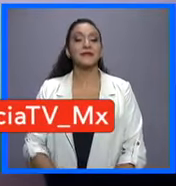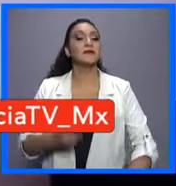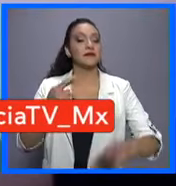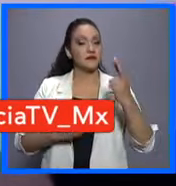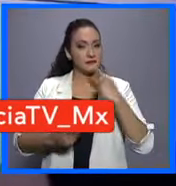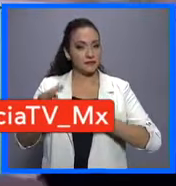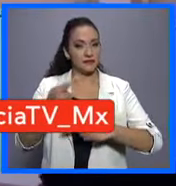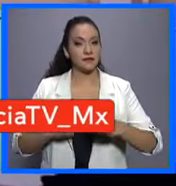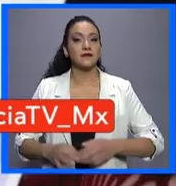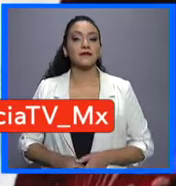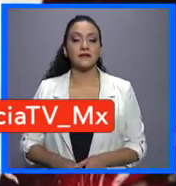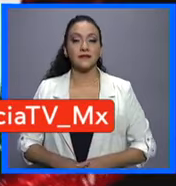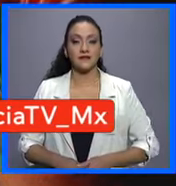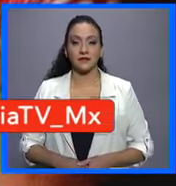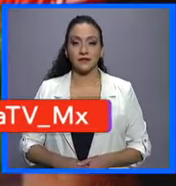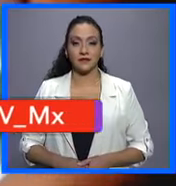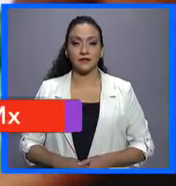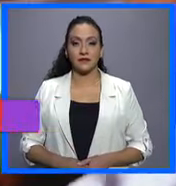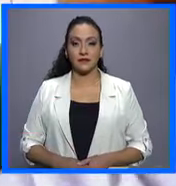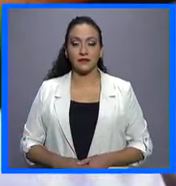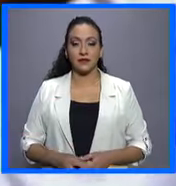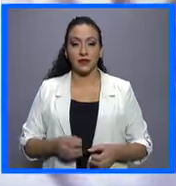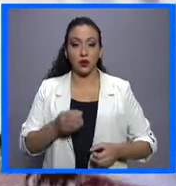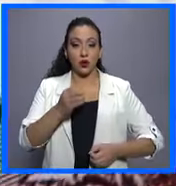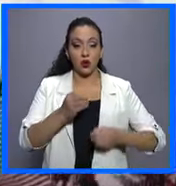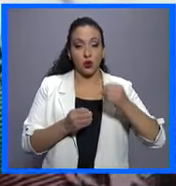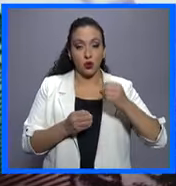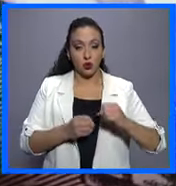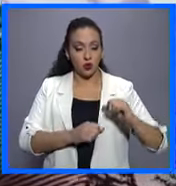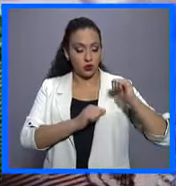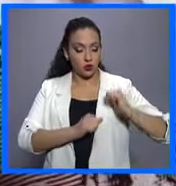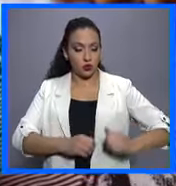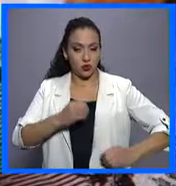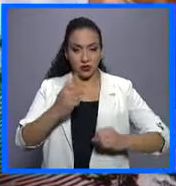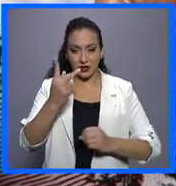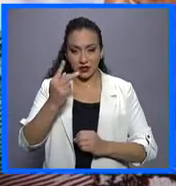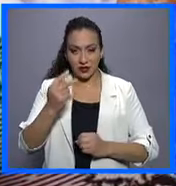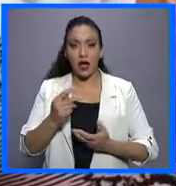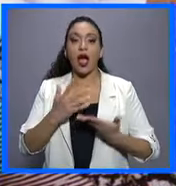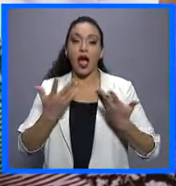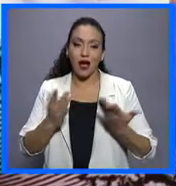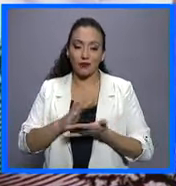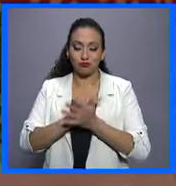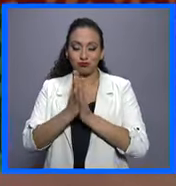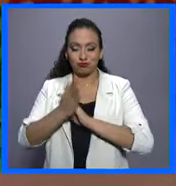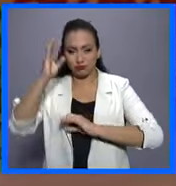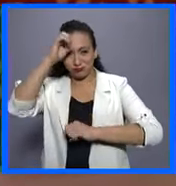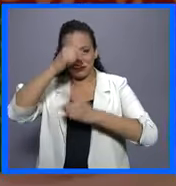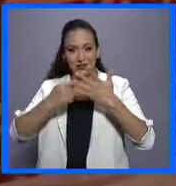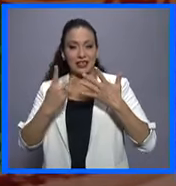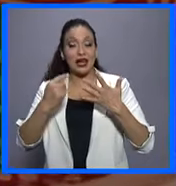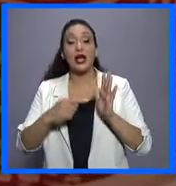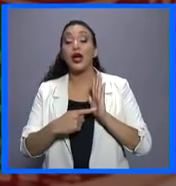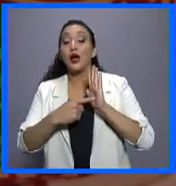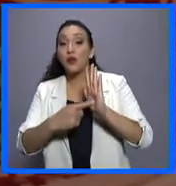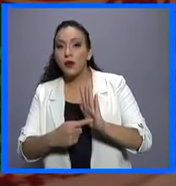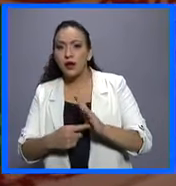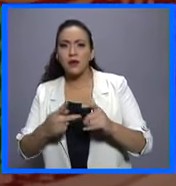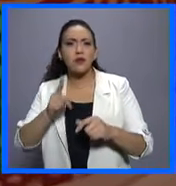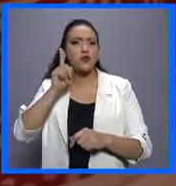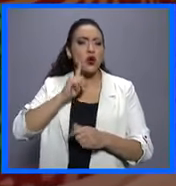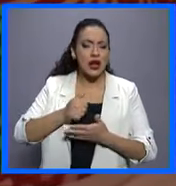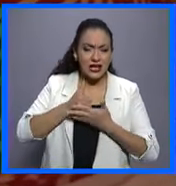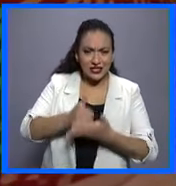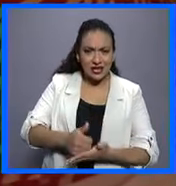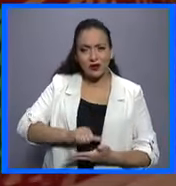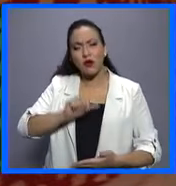Al regresar, Justicia TV en Tránsito a Plural TV le presentará un reportaje especial sobre la lucha de las parteras